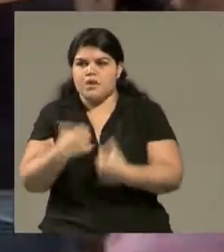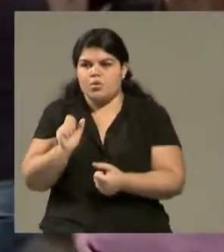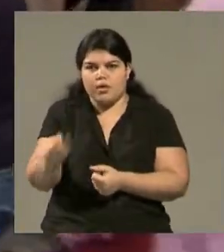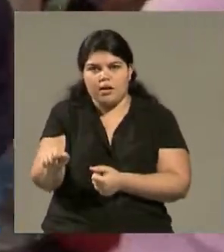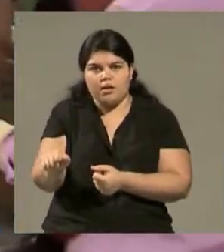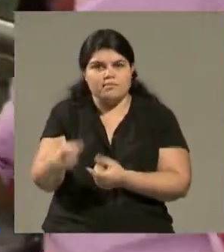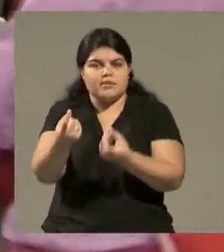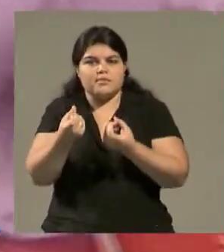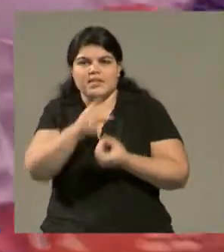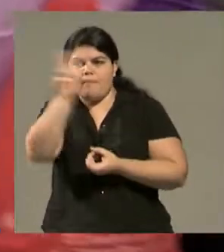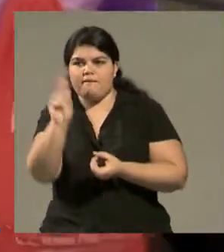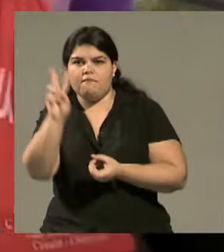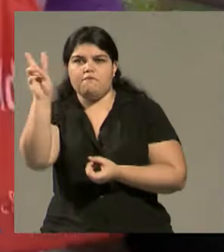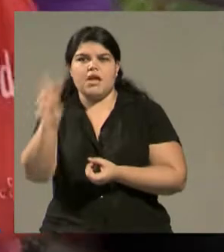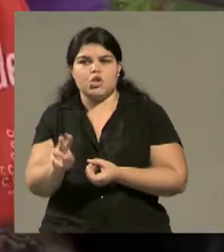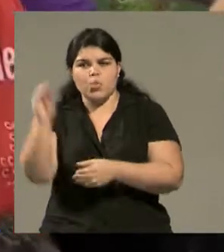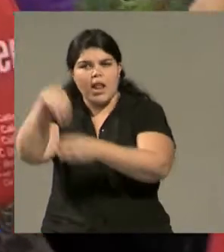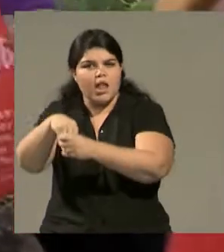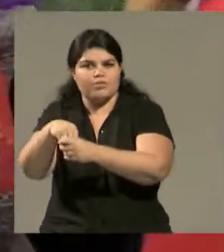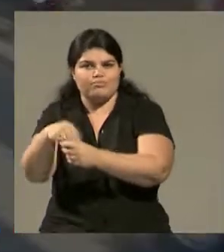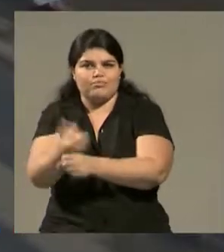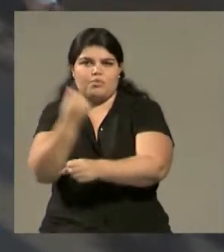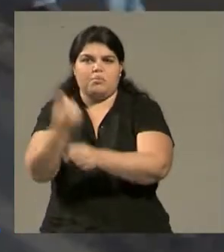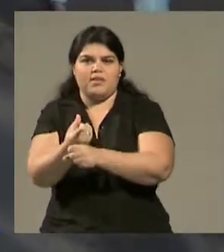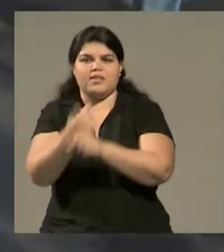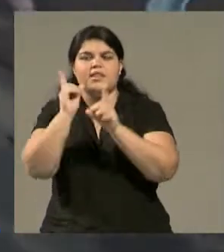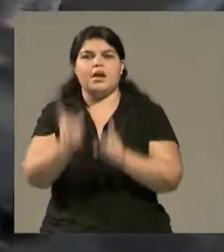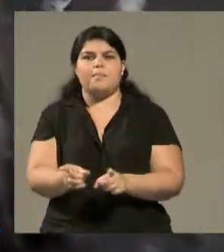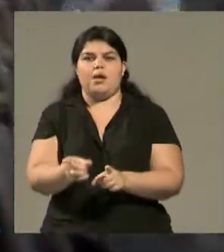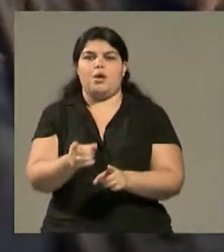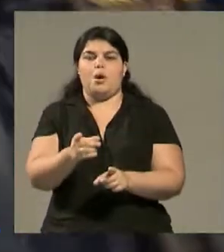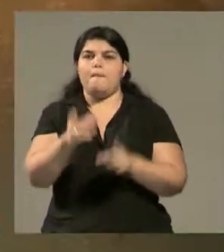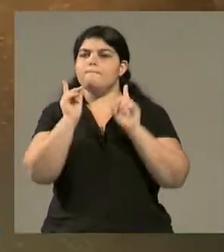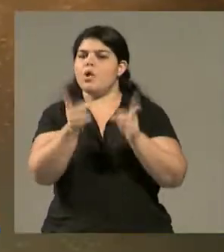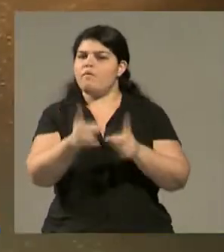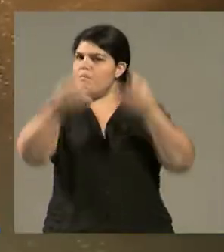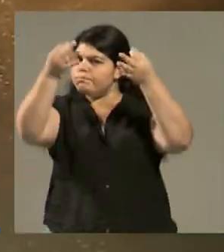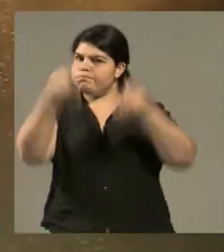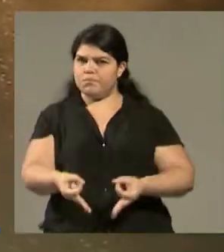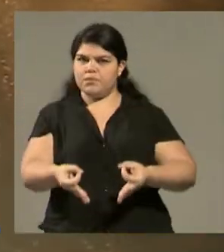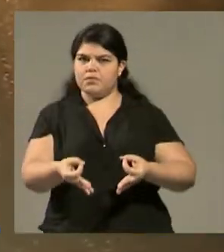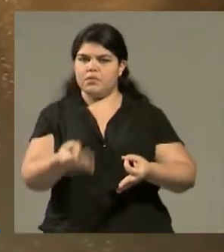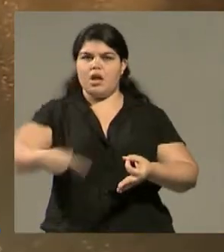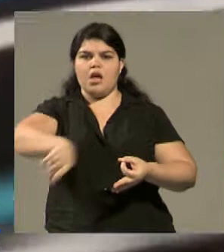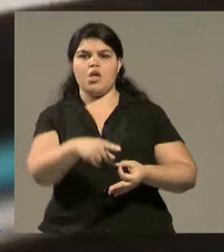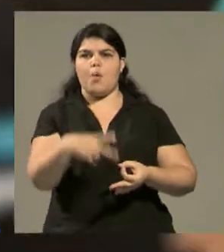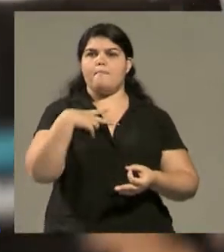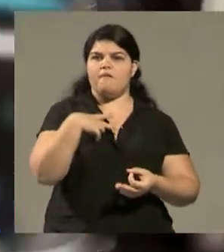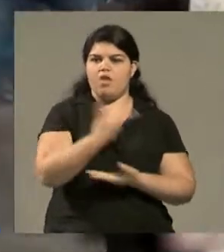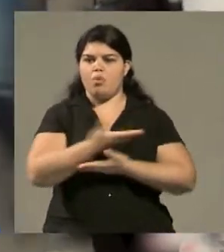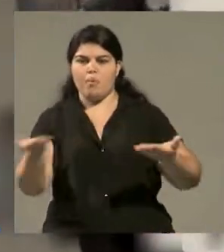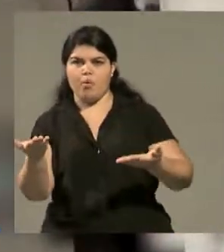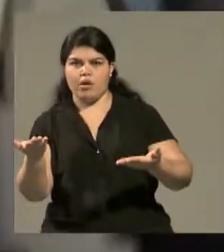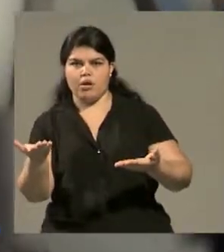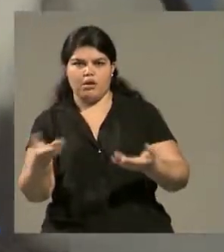El sector educativo está en crisis también. Los profesores, buenos profesores de públicos, de privados,